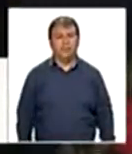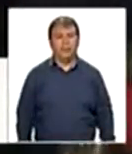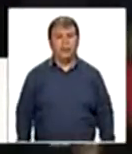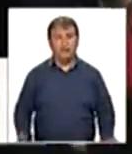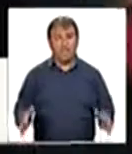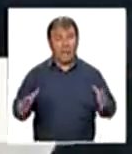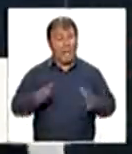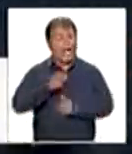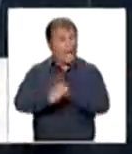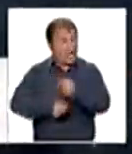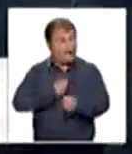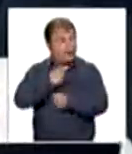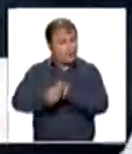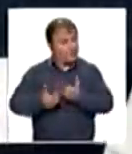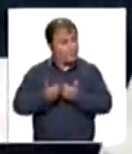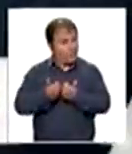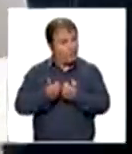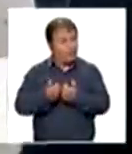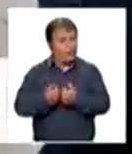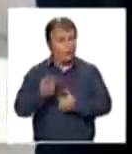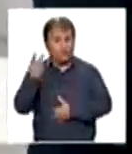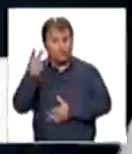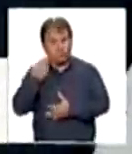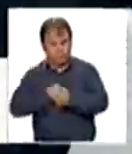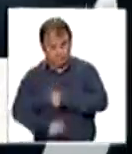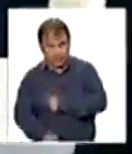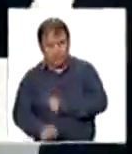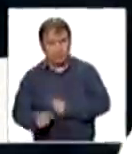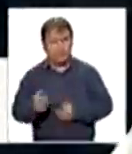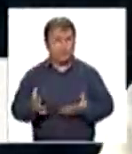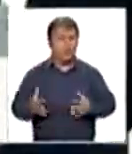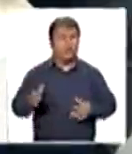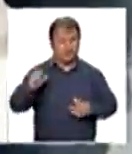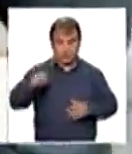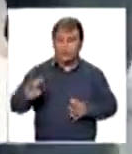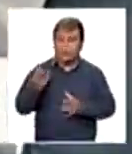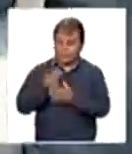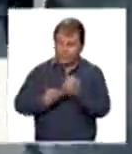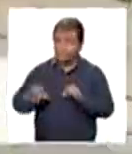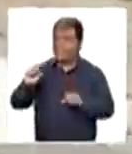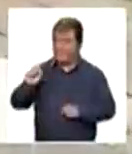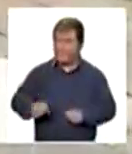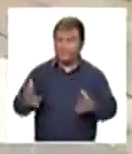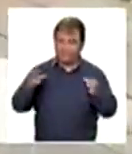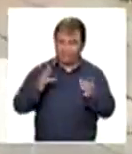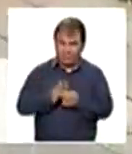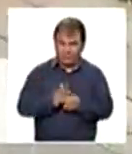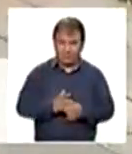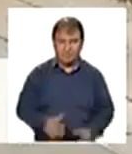Tras varios años de noviazgo y con dos hijos, ambos se dieron el sí.